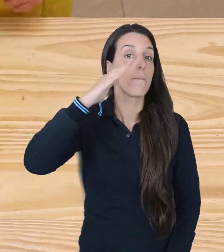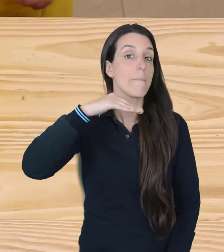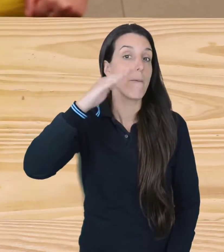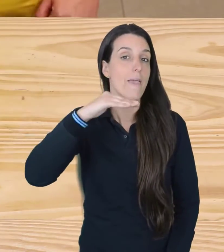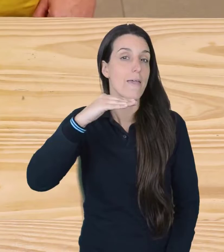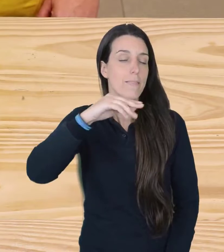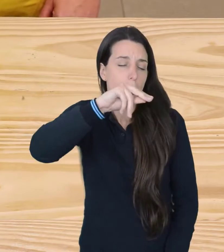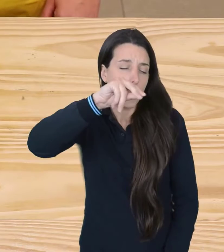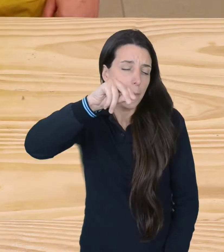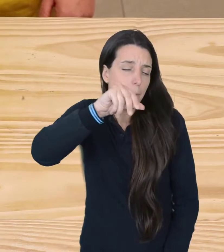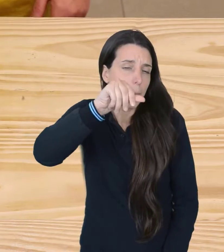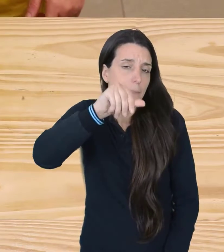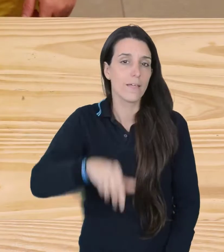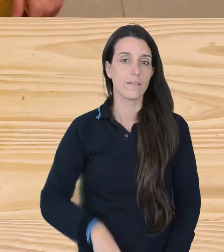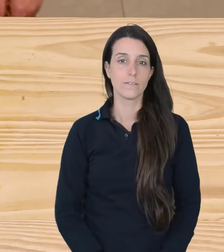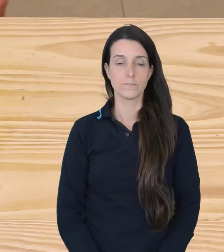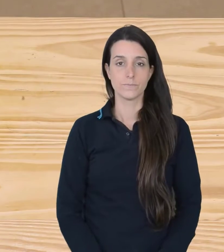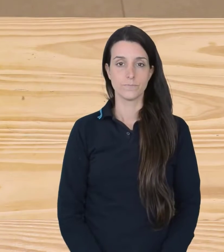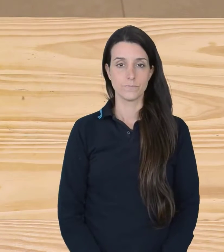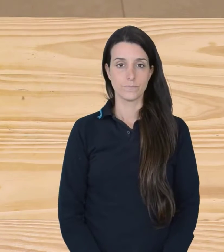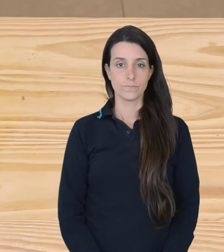una pizca de pimienta,